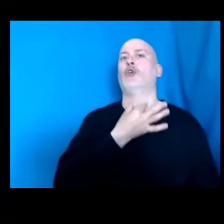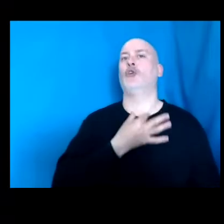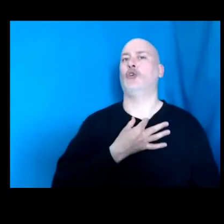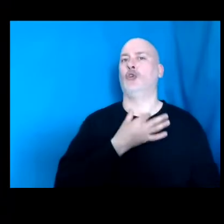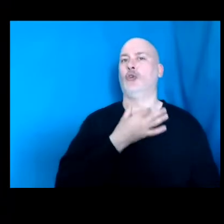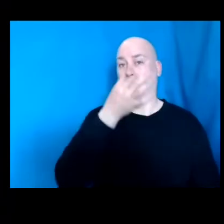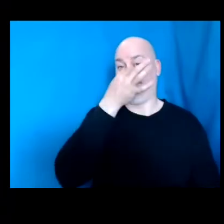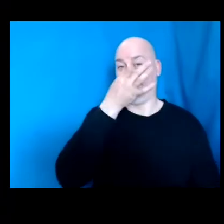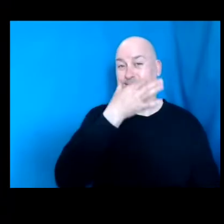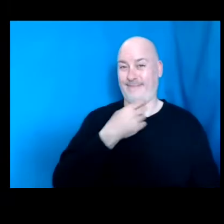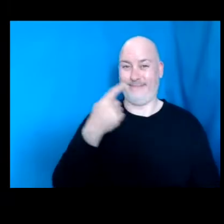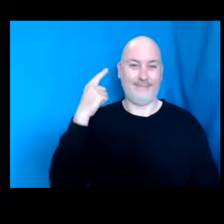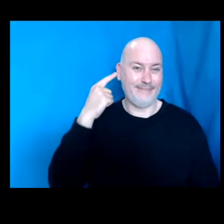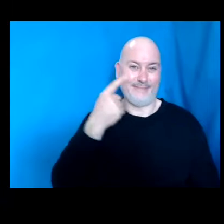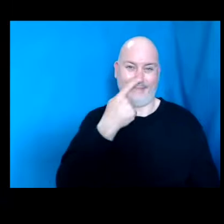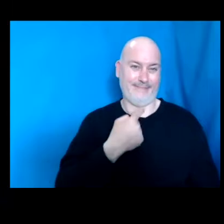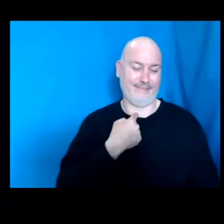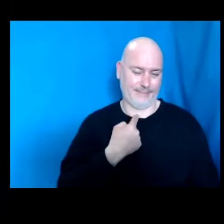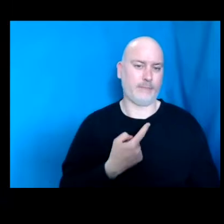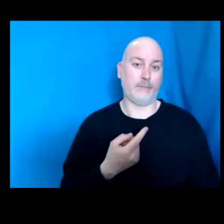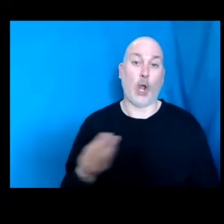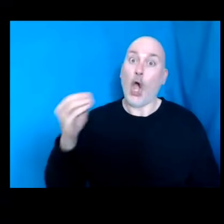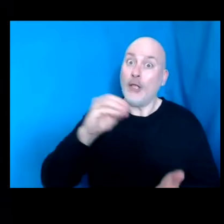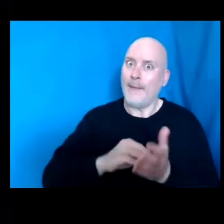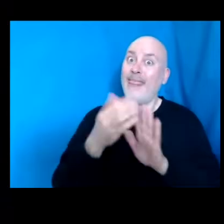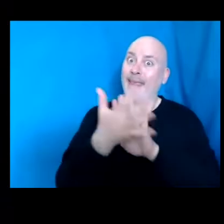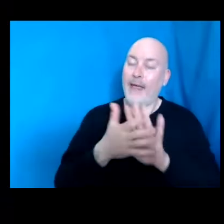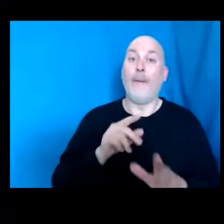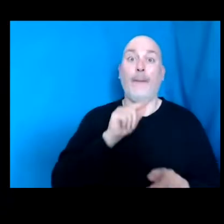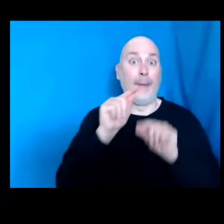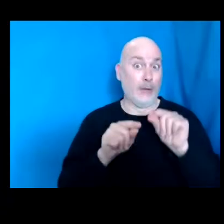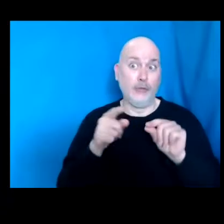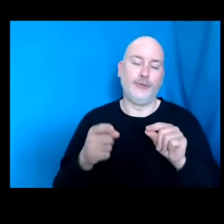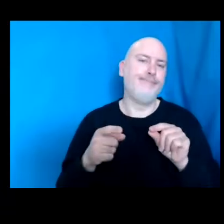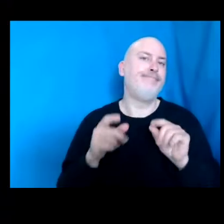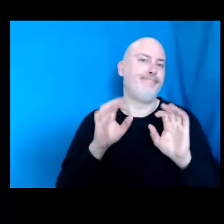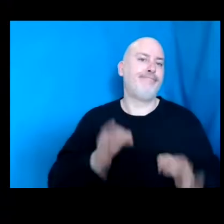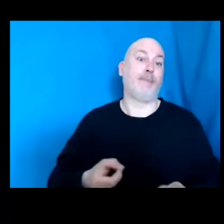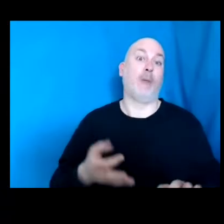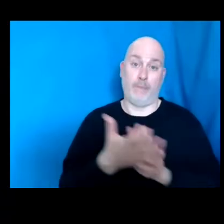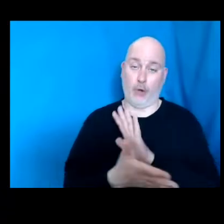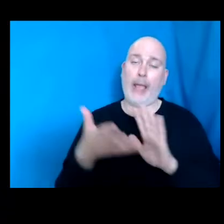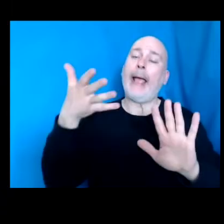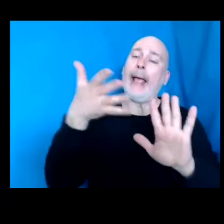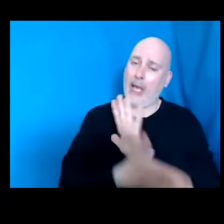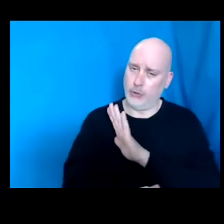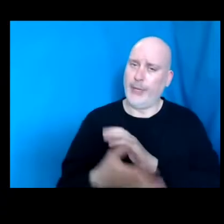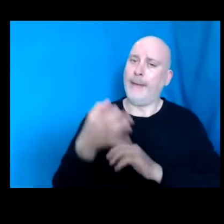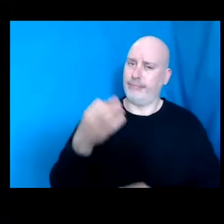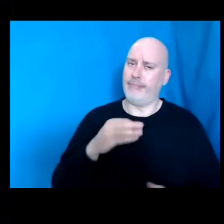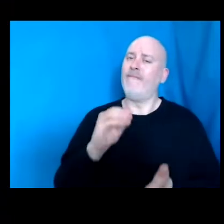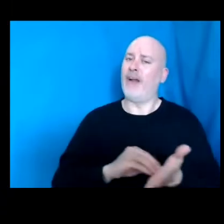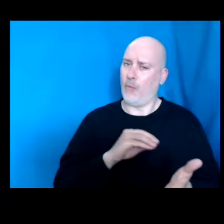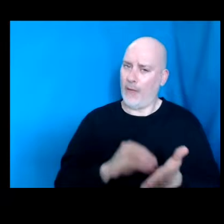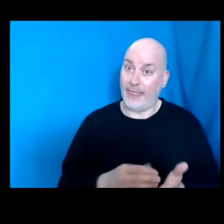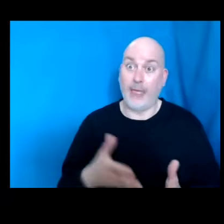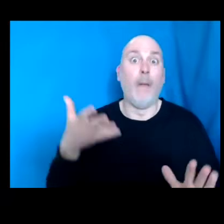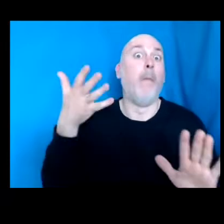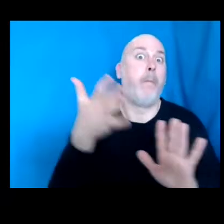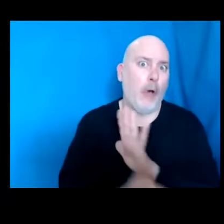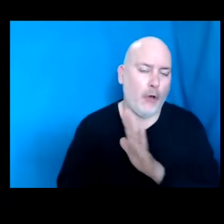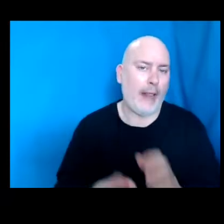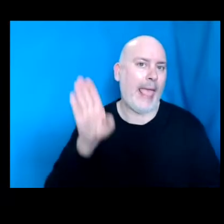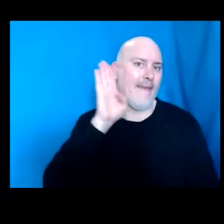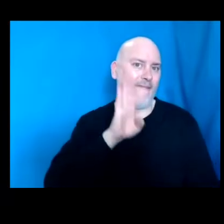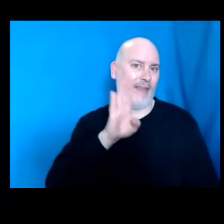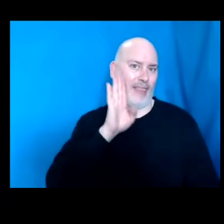introducir el tema de los virus, porque el virus es la causa más frecuente de una infección de vías